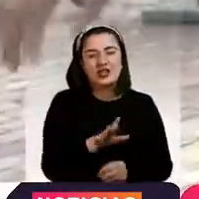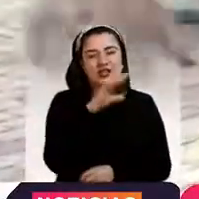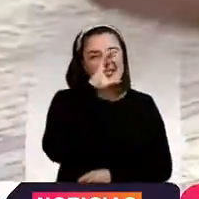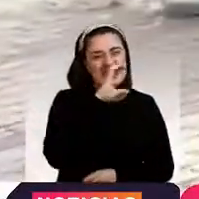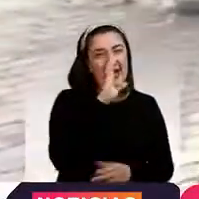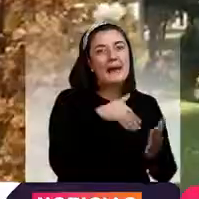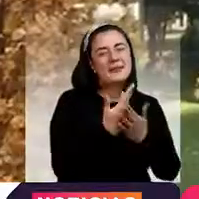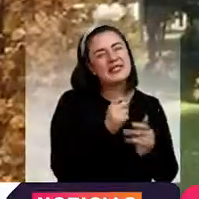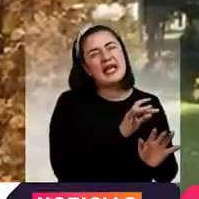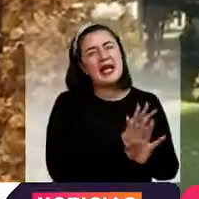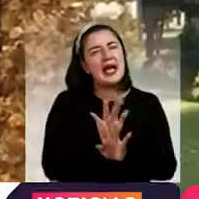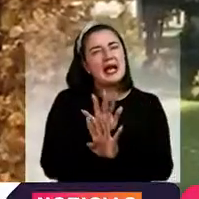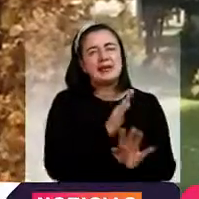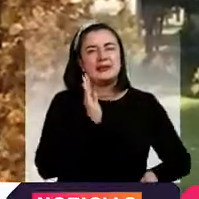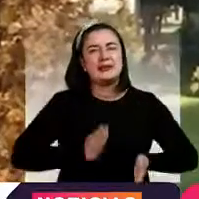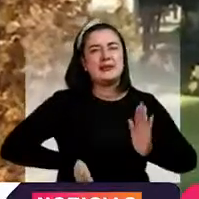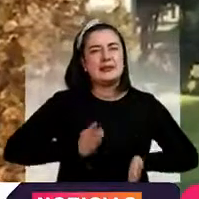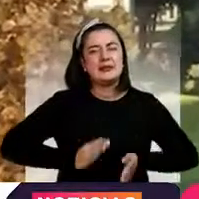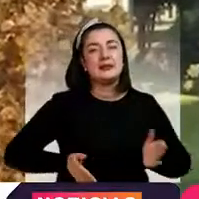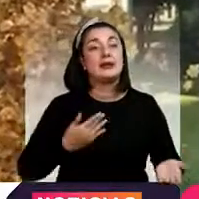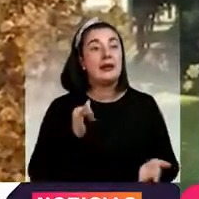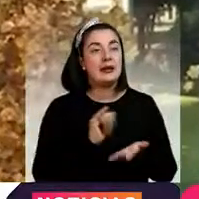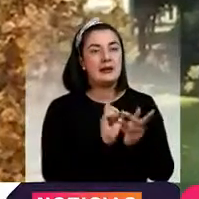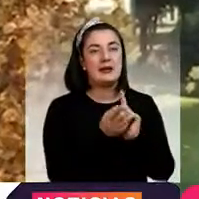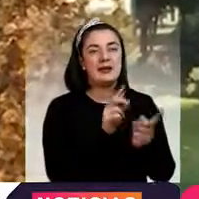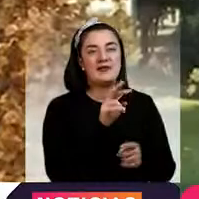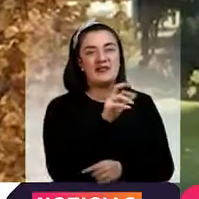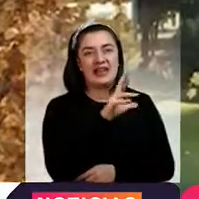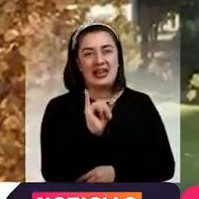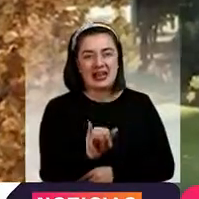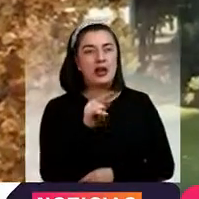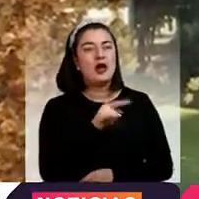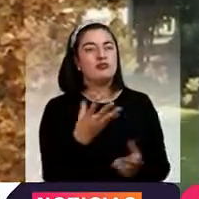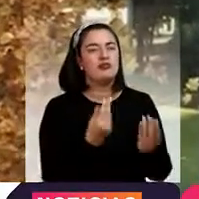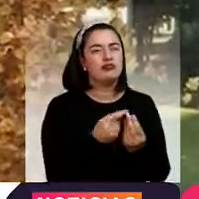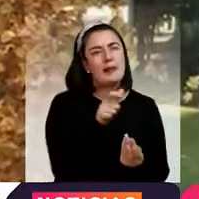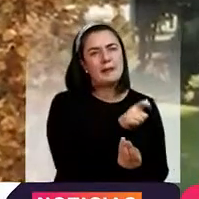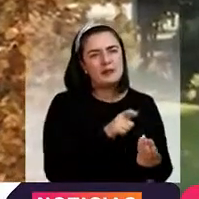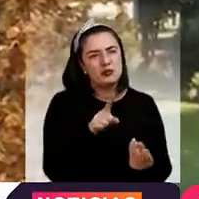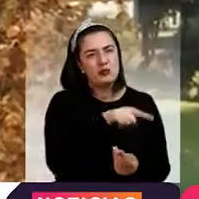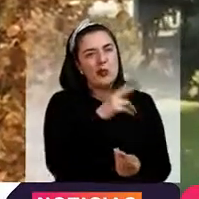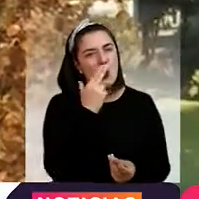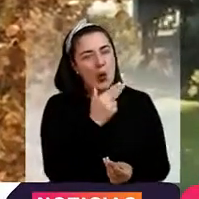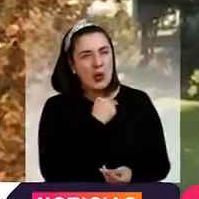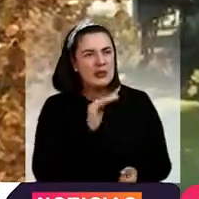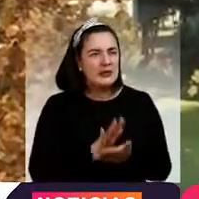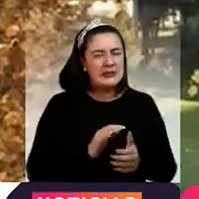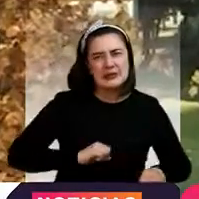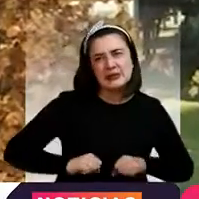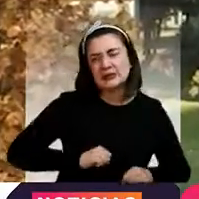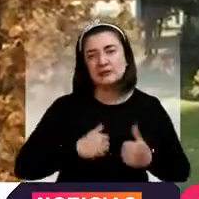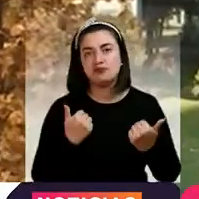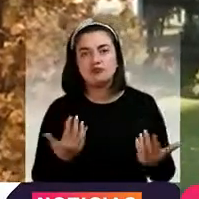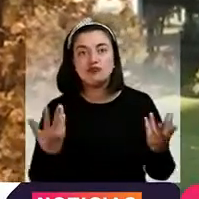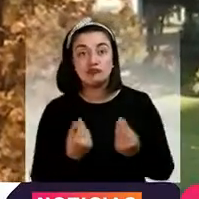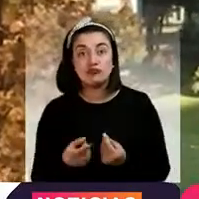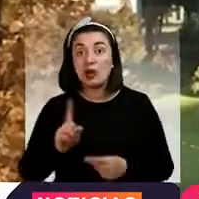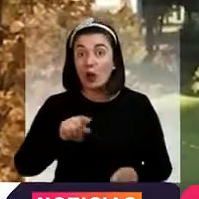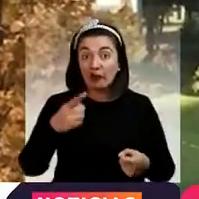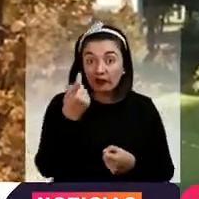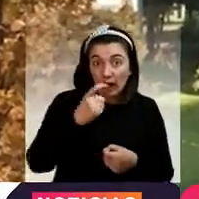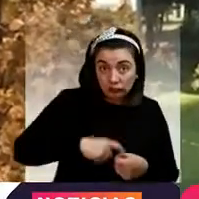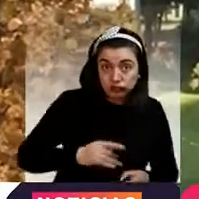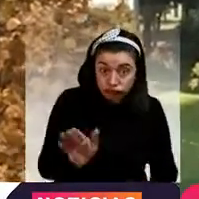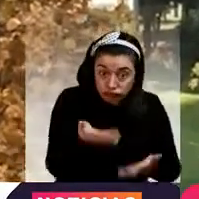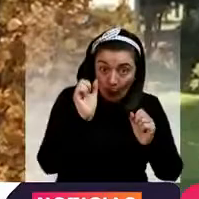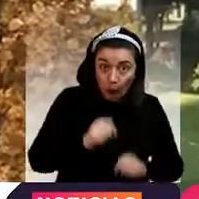El encuentro fue en el Parque El Virrey, acompañando a un grupo de atletas comprometidos con esta causa. Si no se han inscrito, los invito